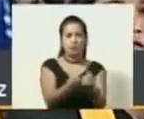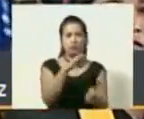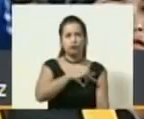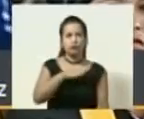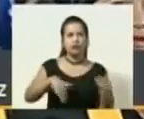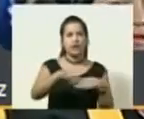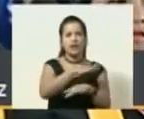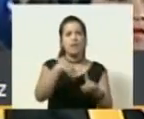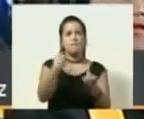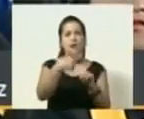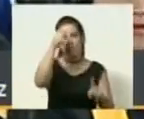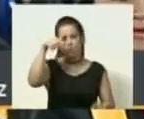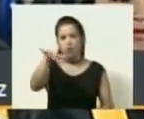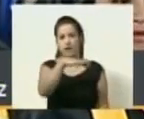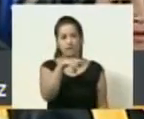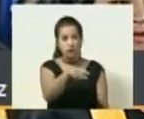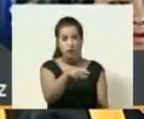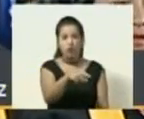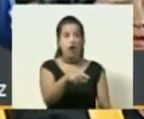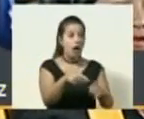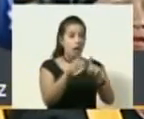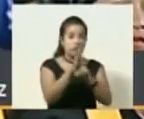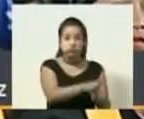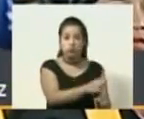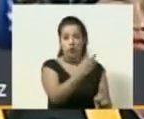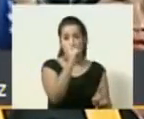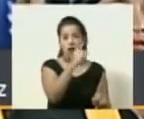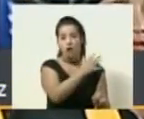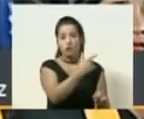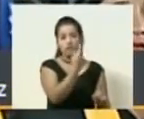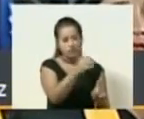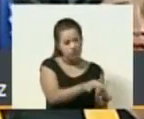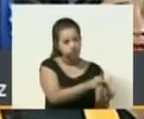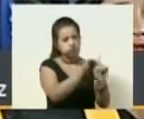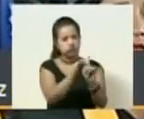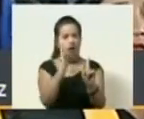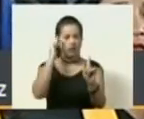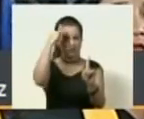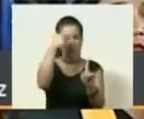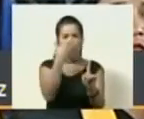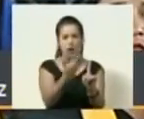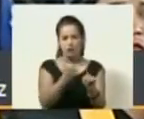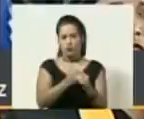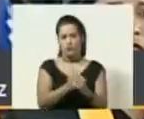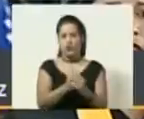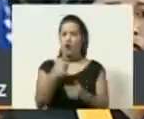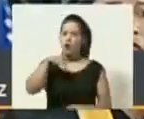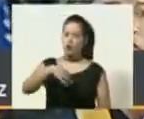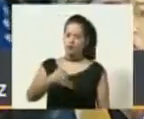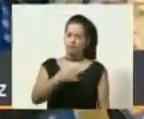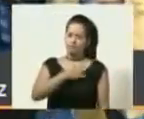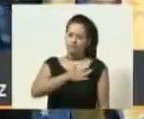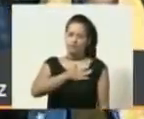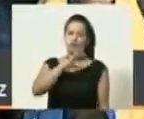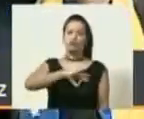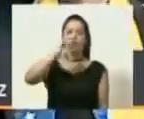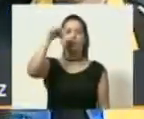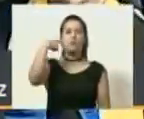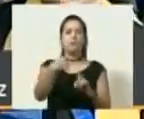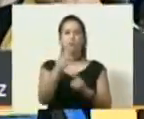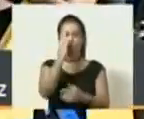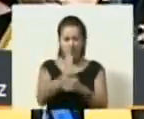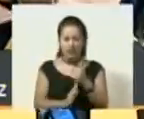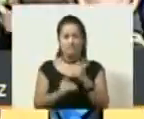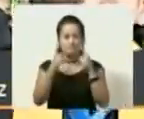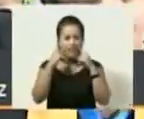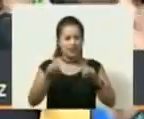a un pueblo que fue excluido por más de 40 años. Y por eso estamos hoy aquí llenos de socialismo y de humildad para llevar